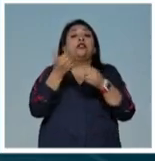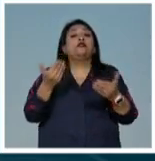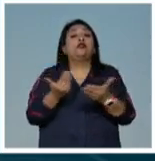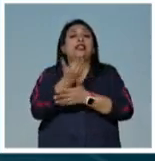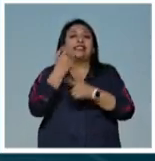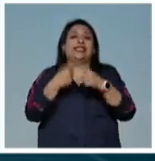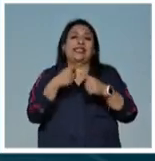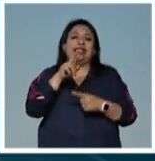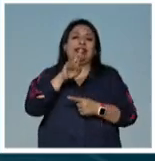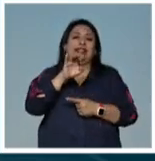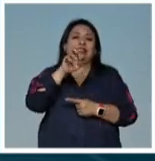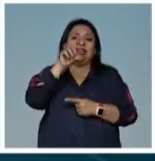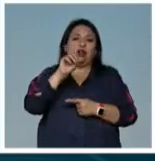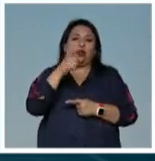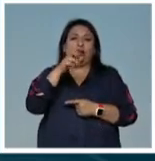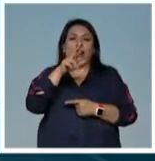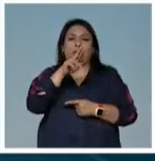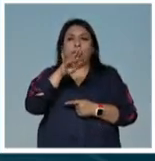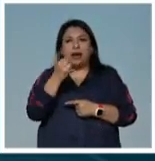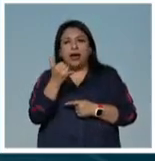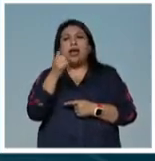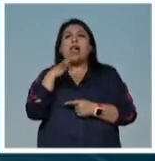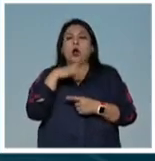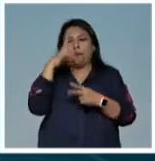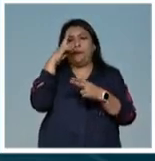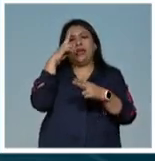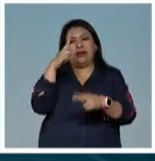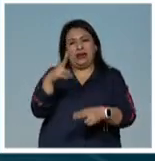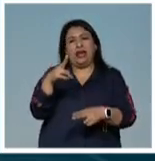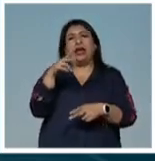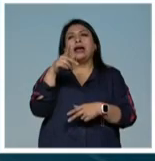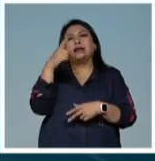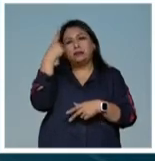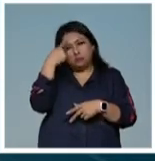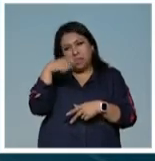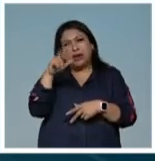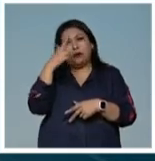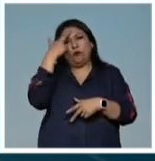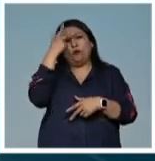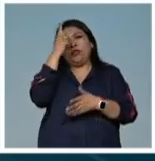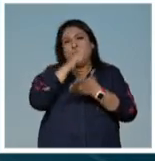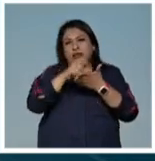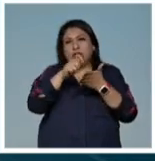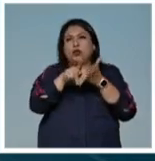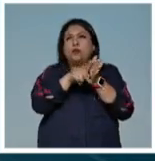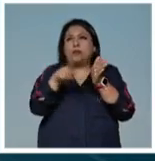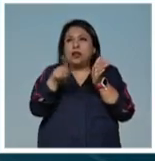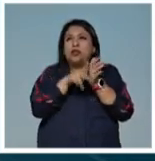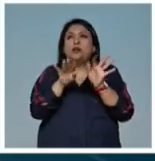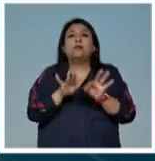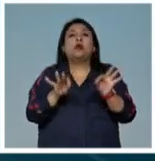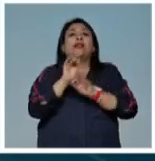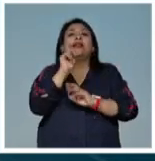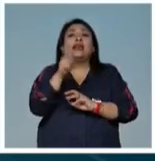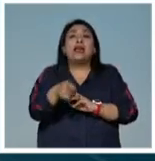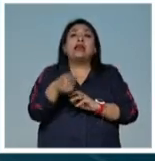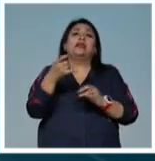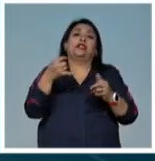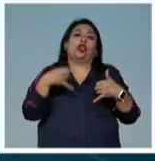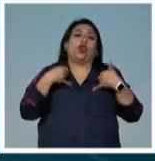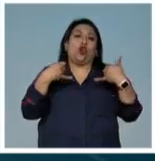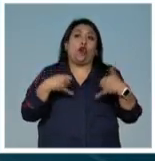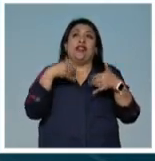de Ricardo Garibay. Entre los homenajes que van a tener lugar para recordar a este escritor, periodista, destaca el ciclo Los